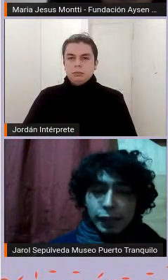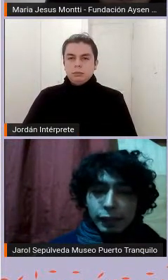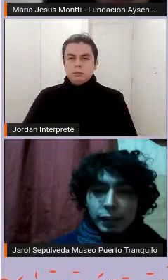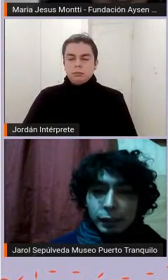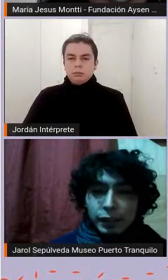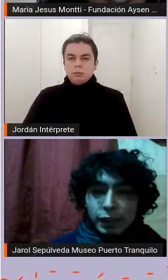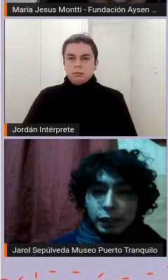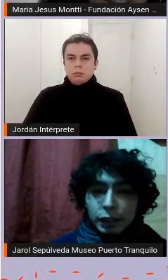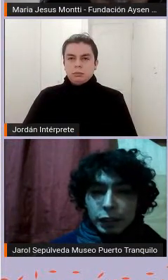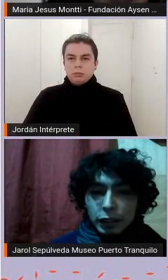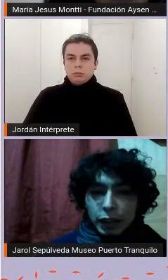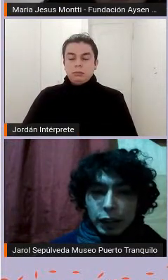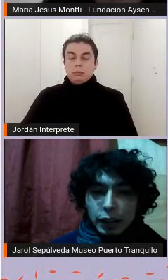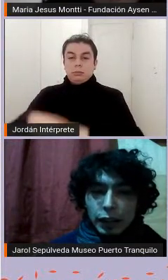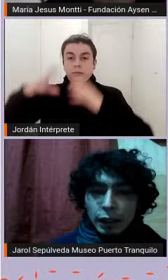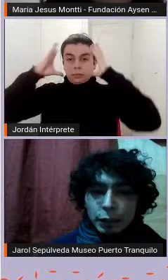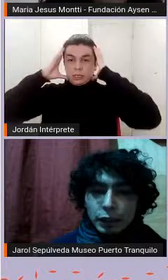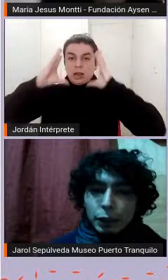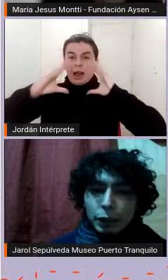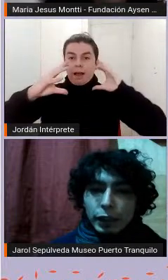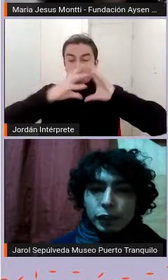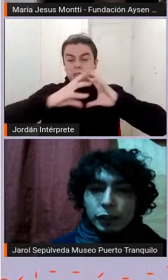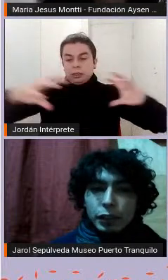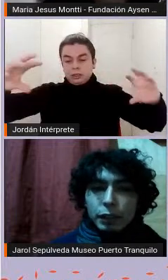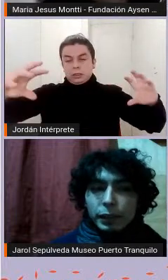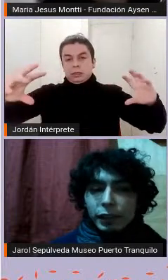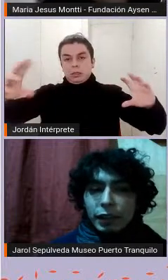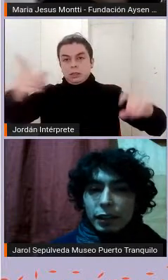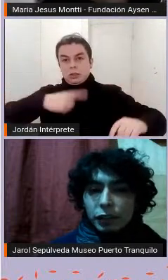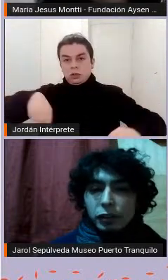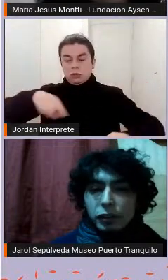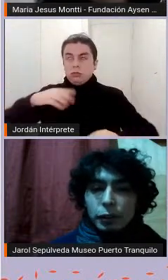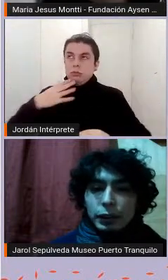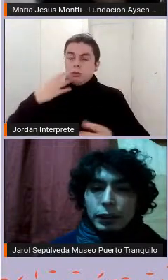Esa cabeza pesa, bueno, cuando la montamos en el Zodiac